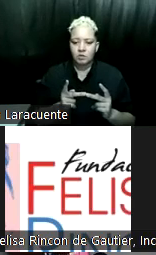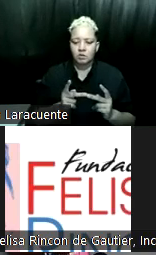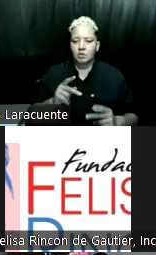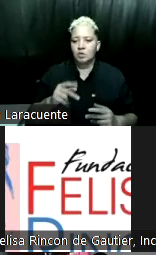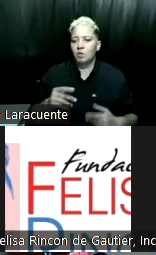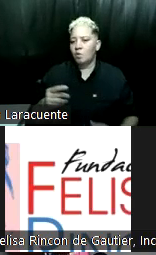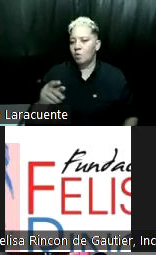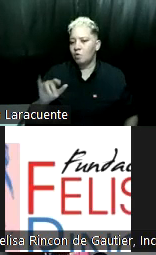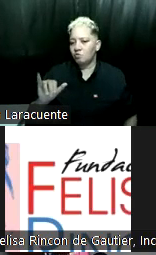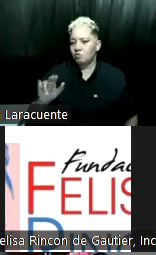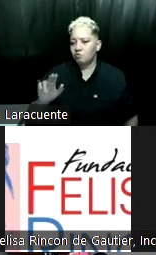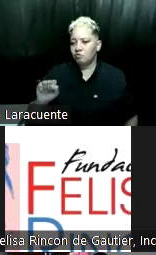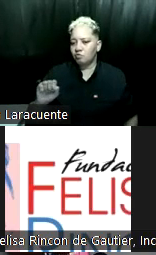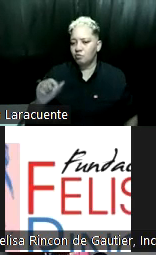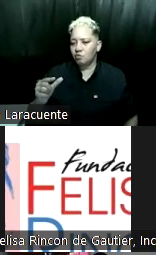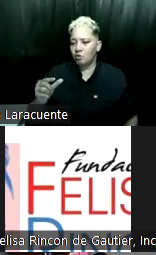en el Eurobasket